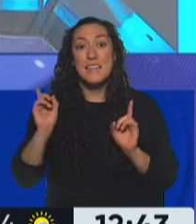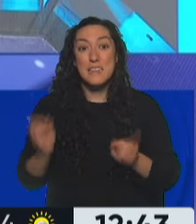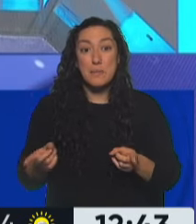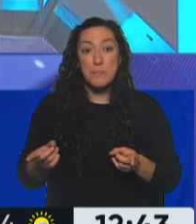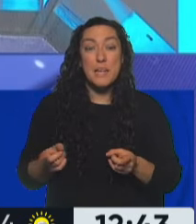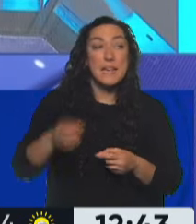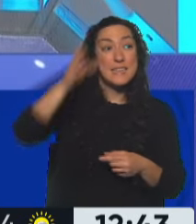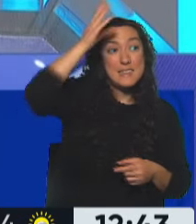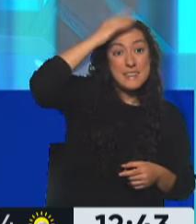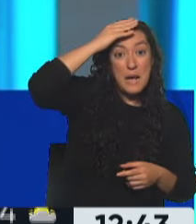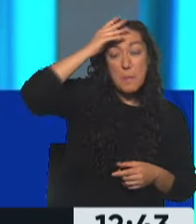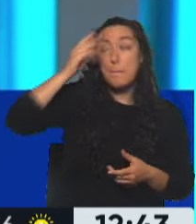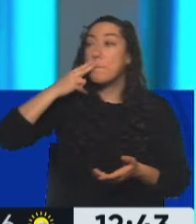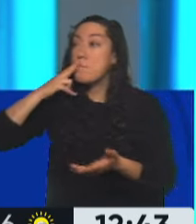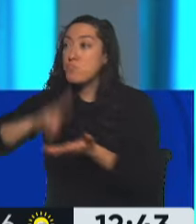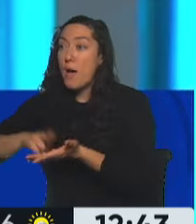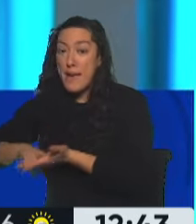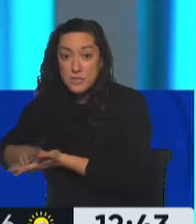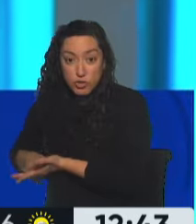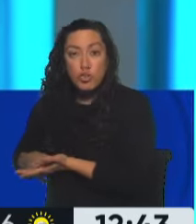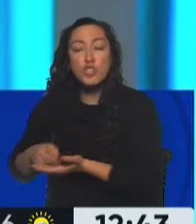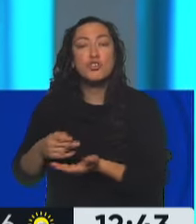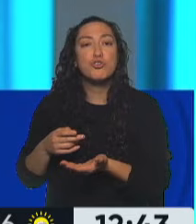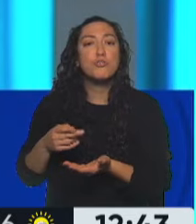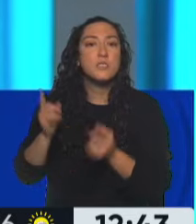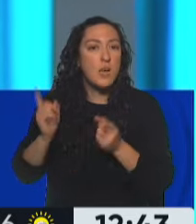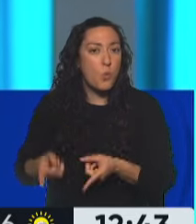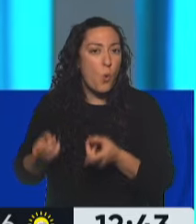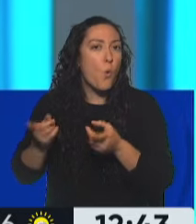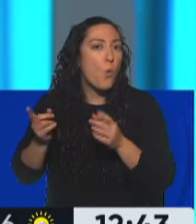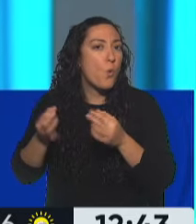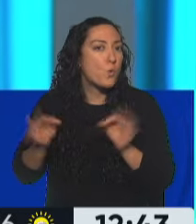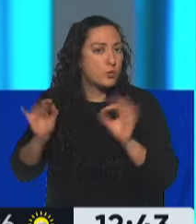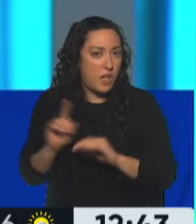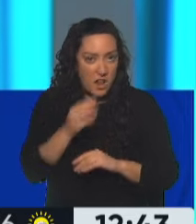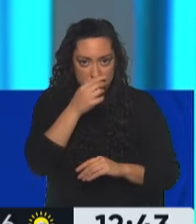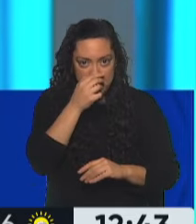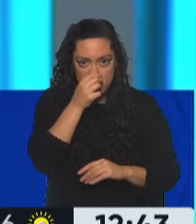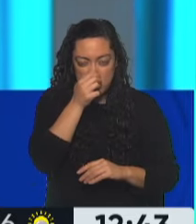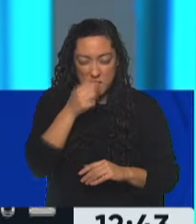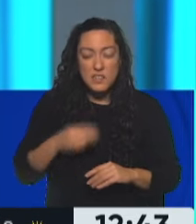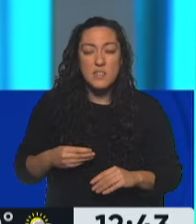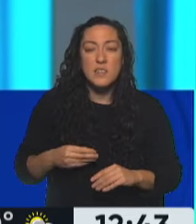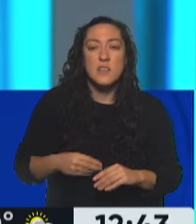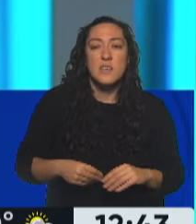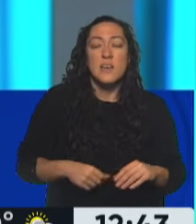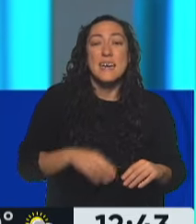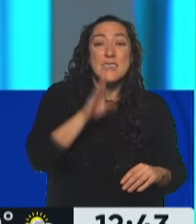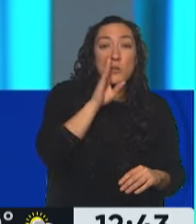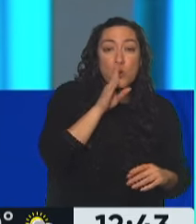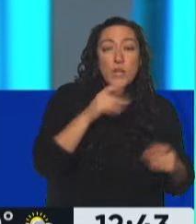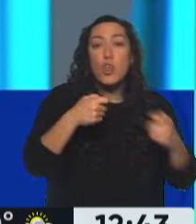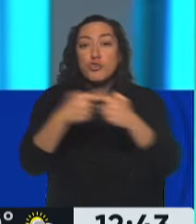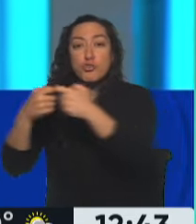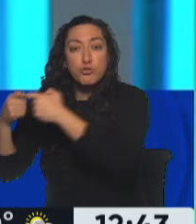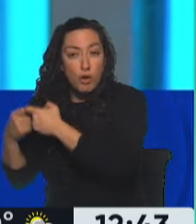de los aranceles de Estados Unidos tampoco, Taiwán, ¿no? Pero preguntarte un poco, Sergio, mencionabas los actores o los aliados de Estados Unidos,